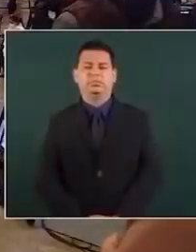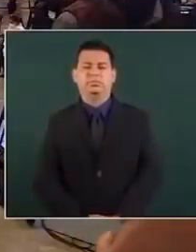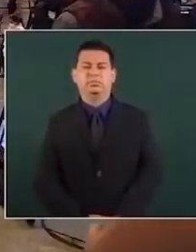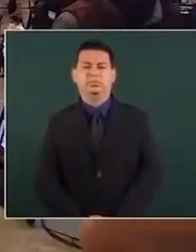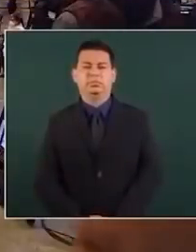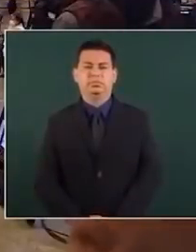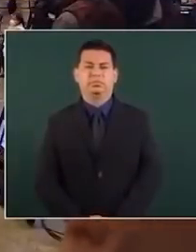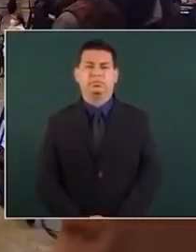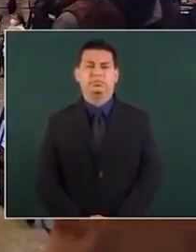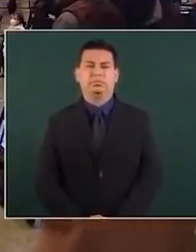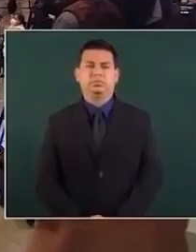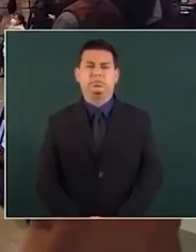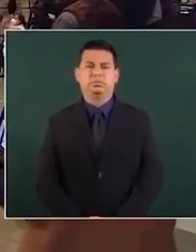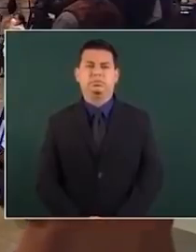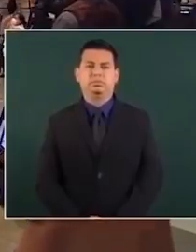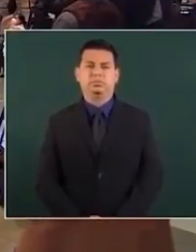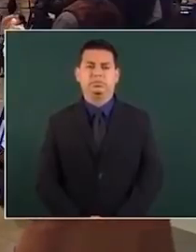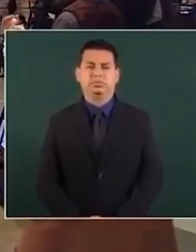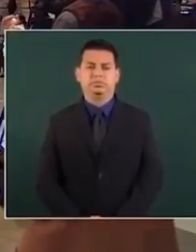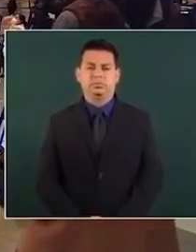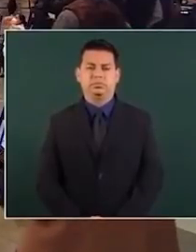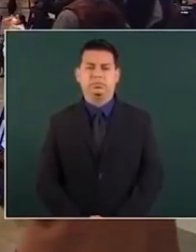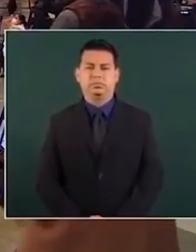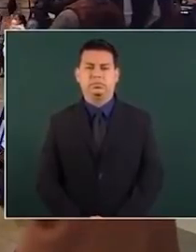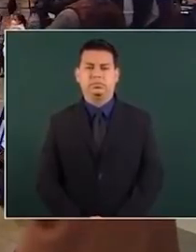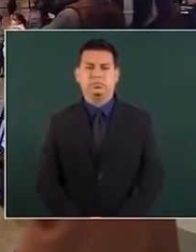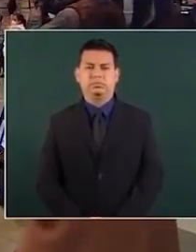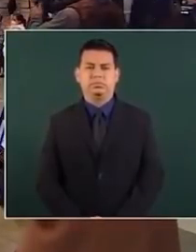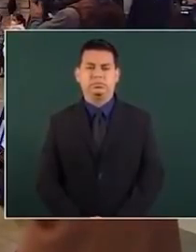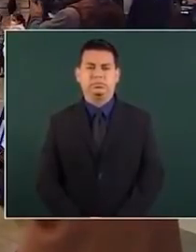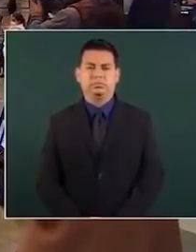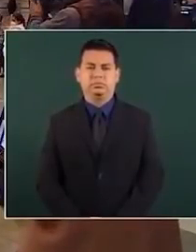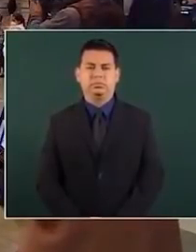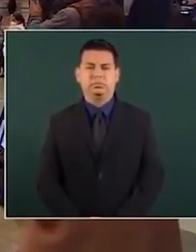Más adelantar de que así como está la soberana